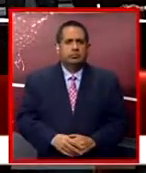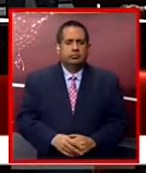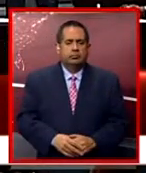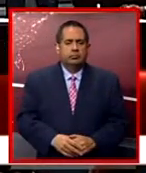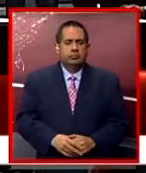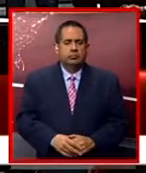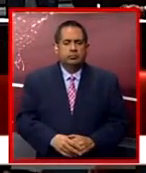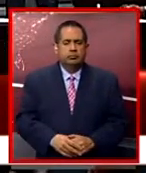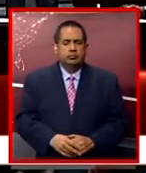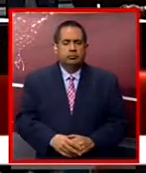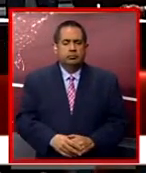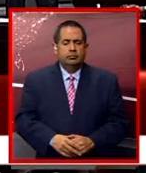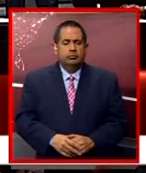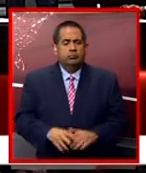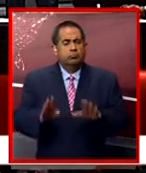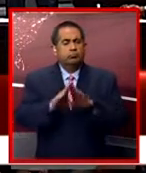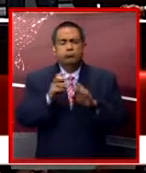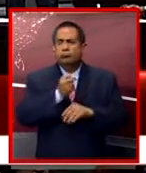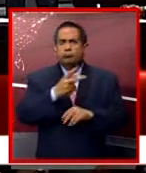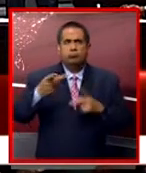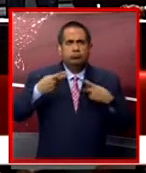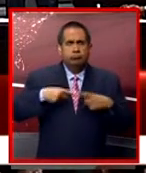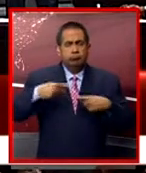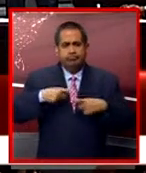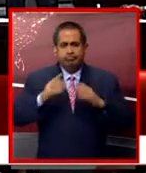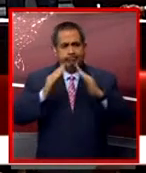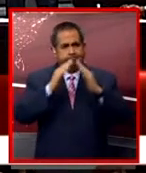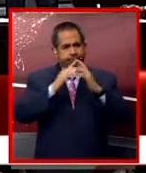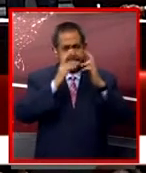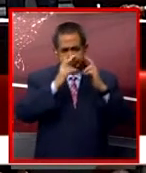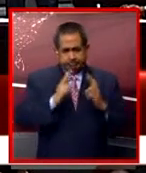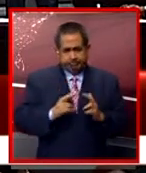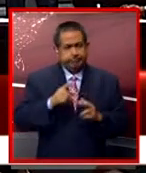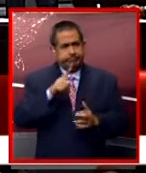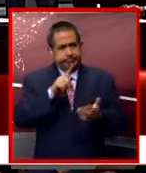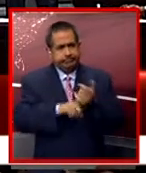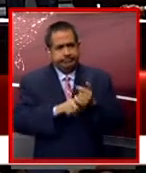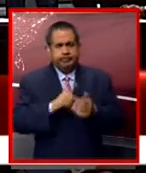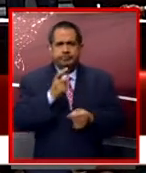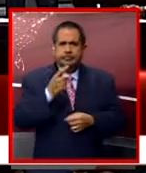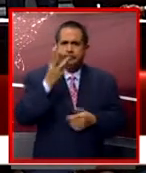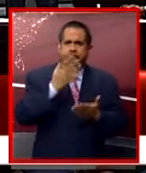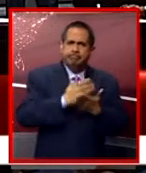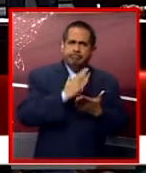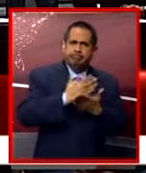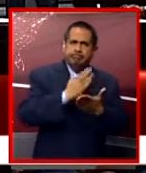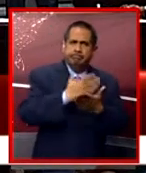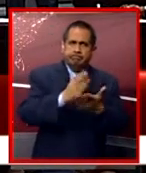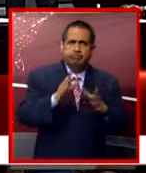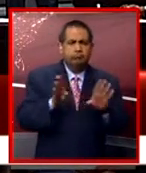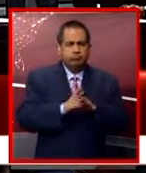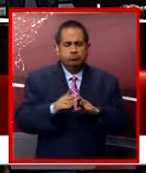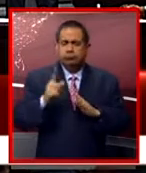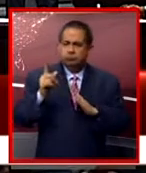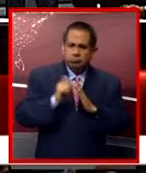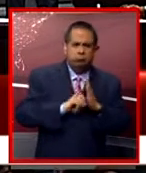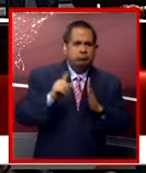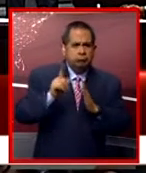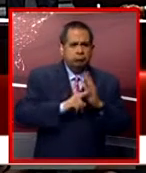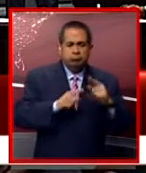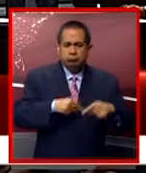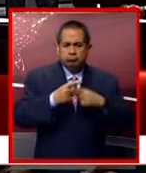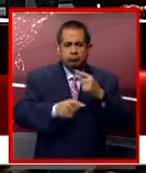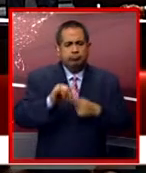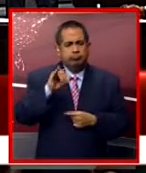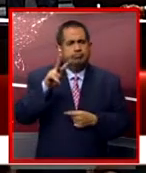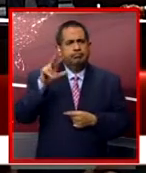También estamos a favor de que los damnificados puedan definir hasta en 3 parcialidades sus pagos bimestrales del impuesto al